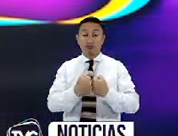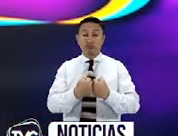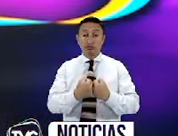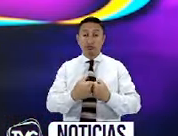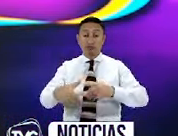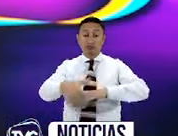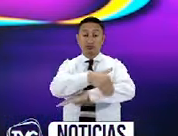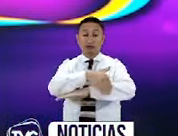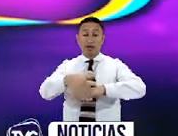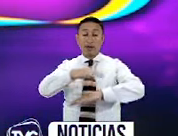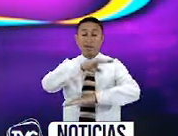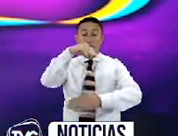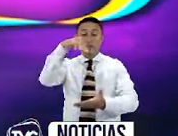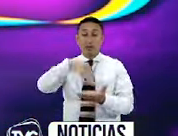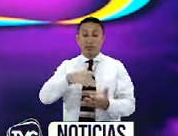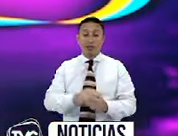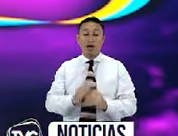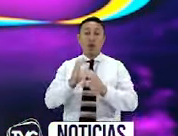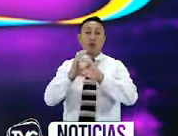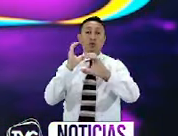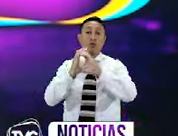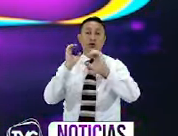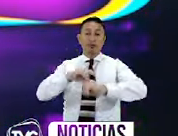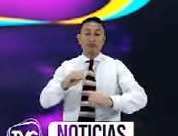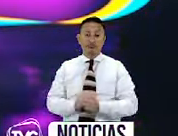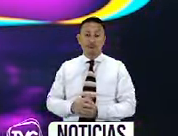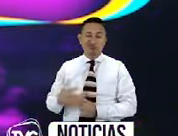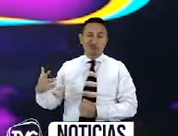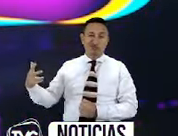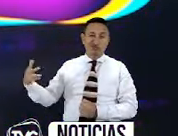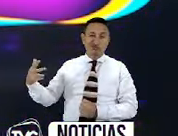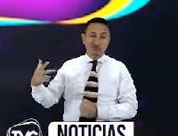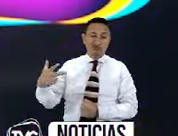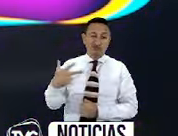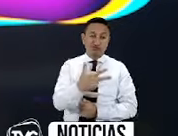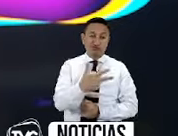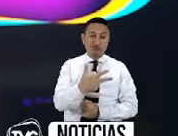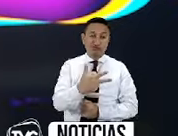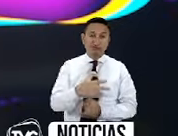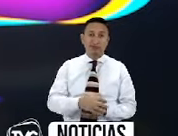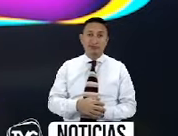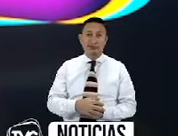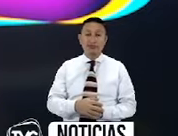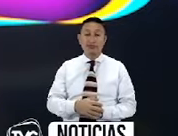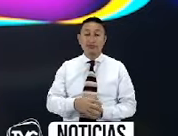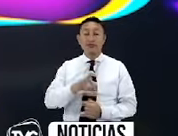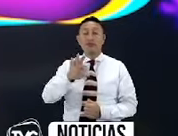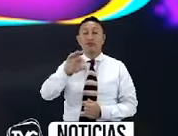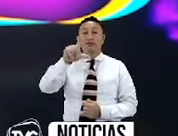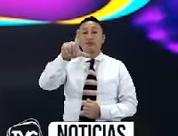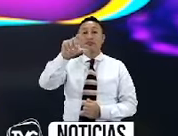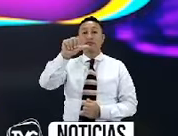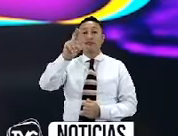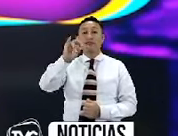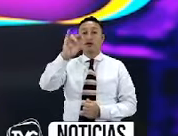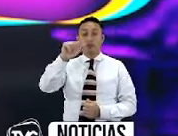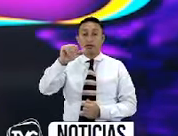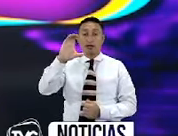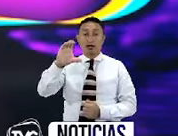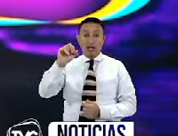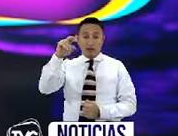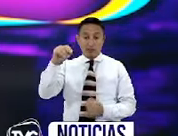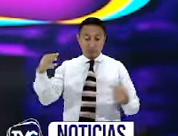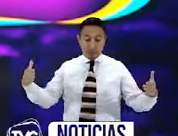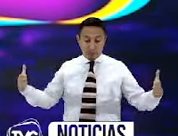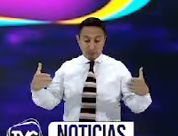Manabí. Un bus interprovincial se accidentó en el paso lateral que une Flavio Alfaro con el Carmen. El siniestro